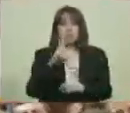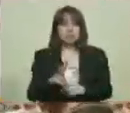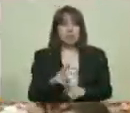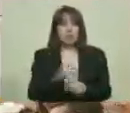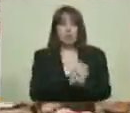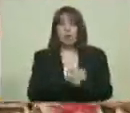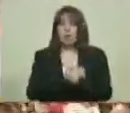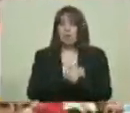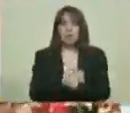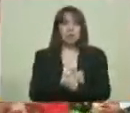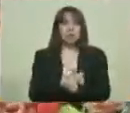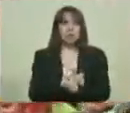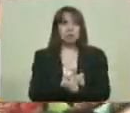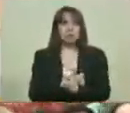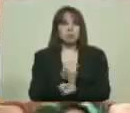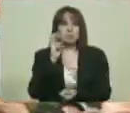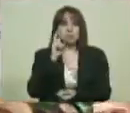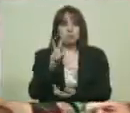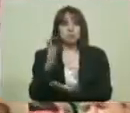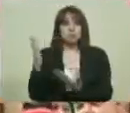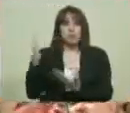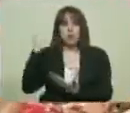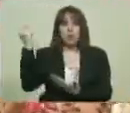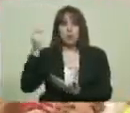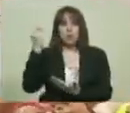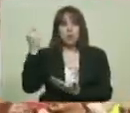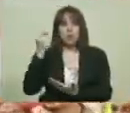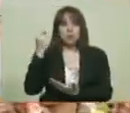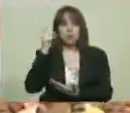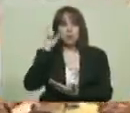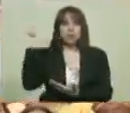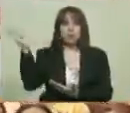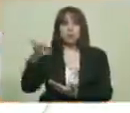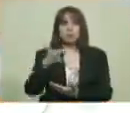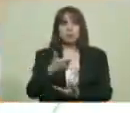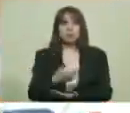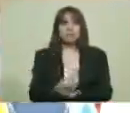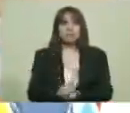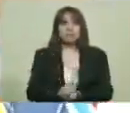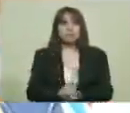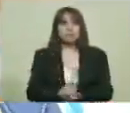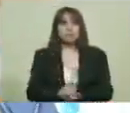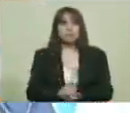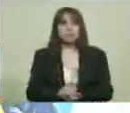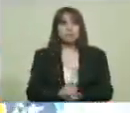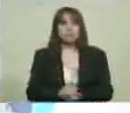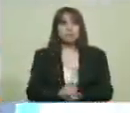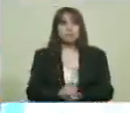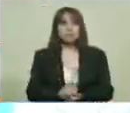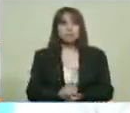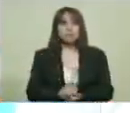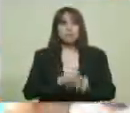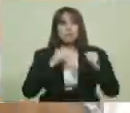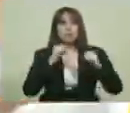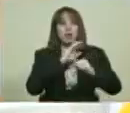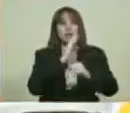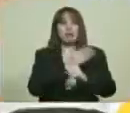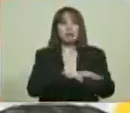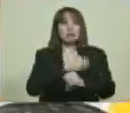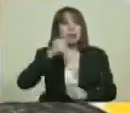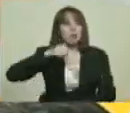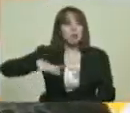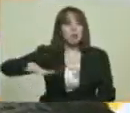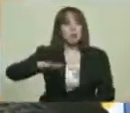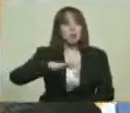amor, ahí está Calabozo, inolvidable. Qué energía del pueblo de los Llanos, qué fuerza del pueblo de los Llanos.